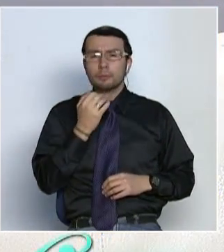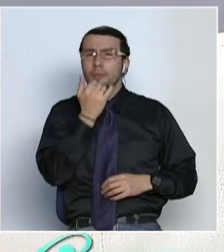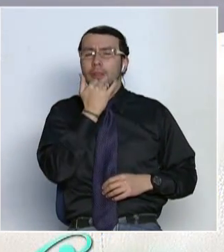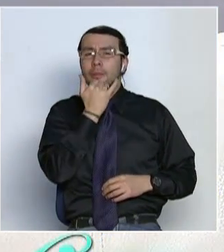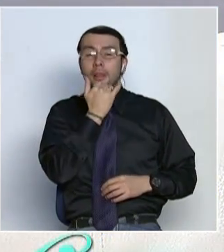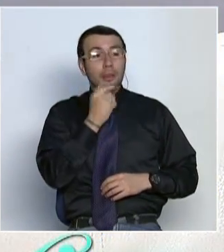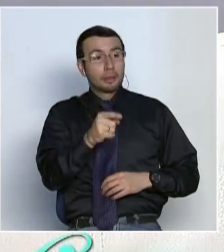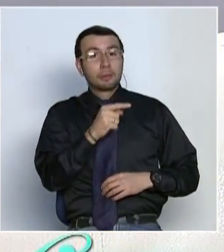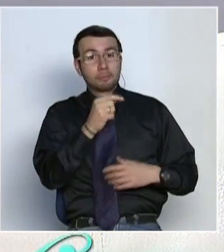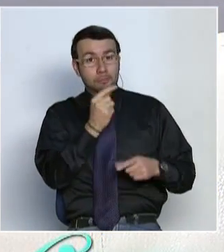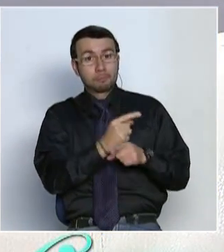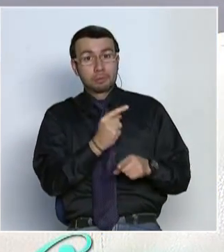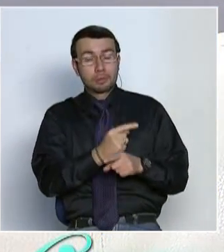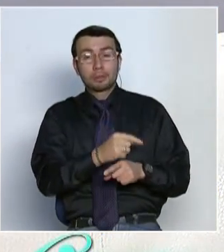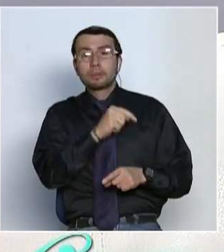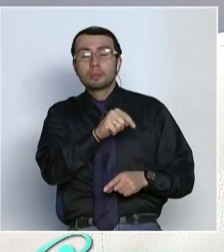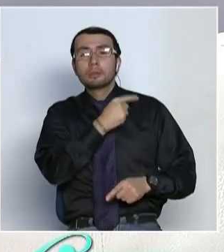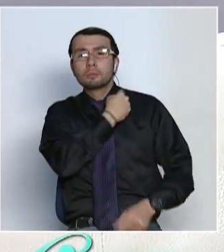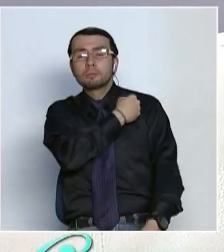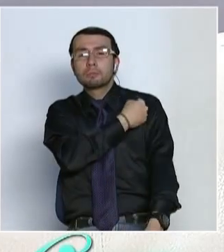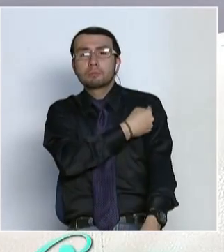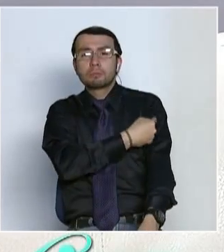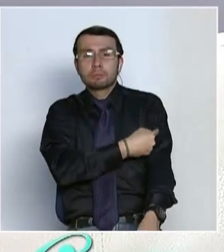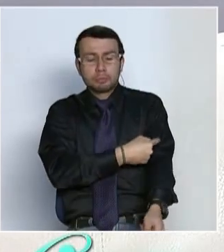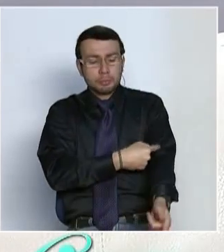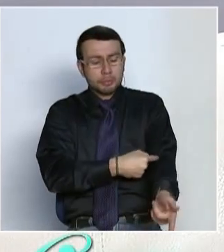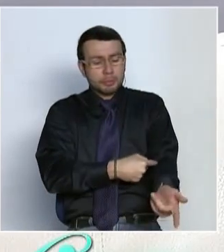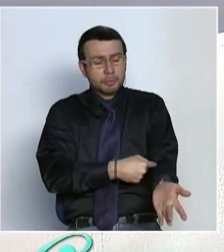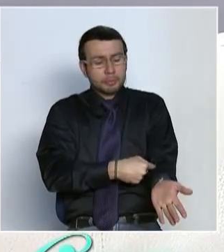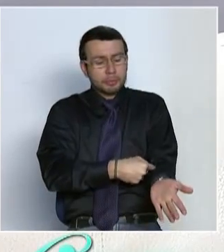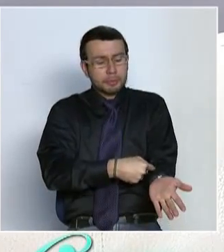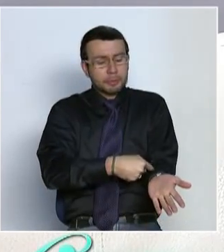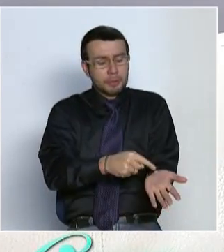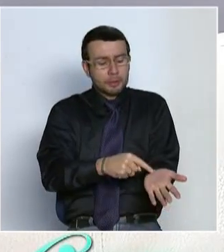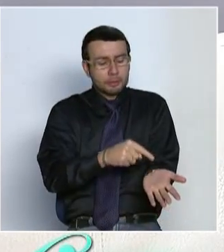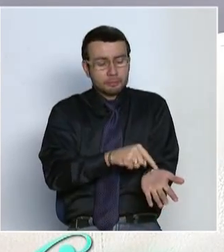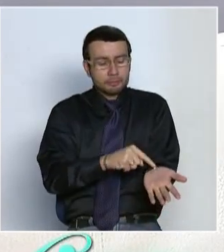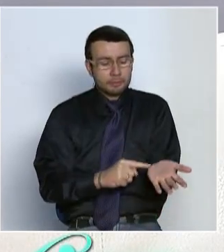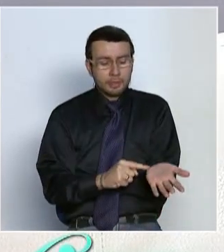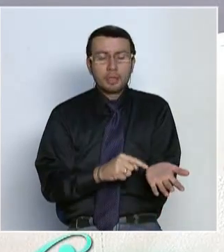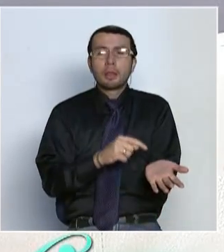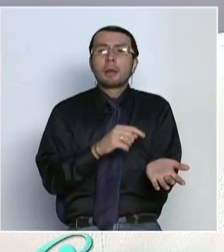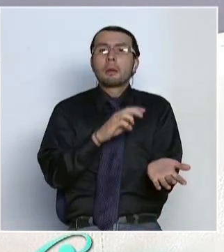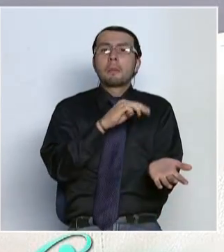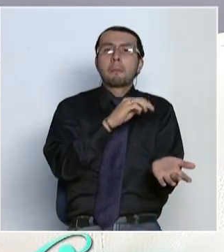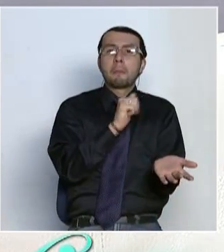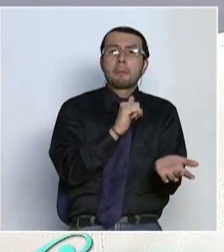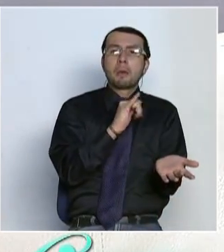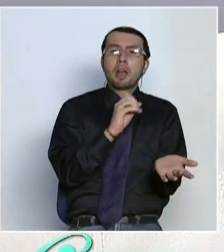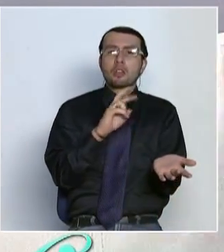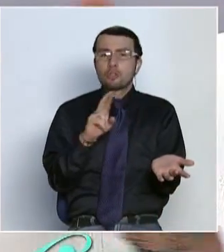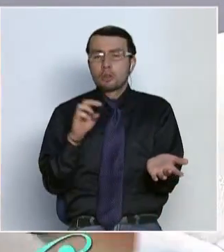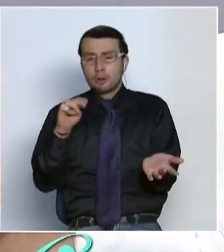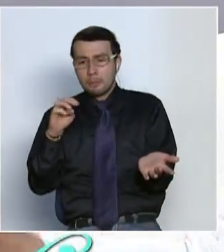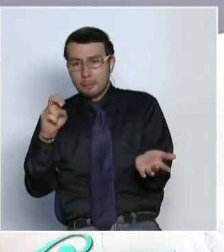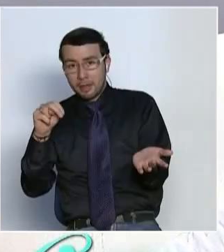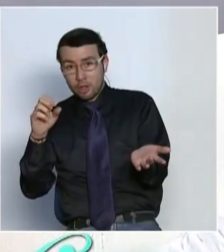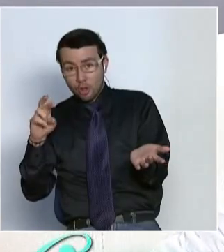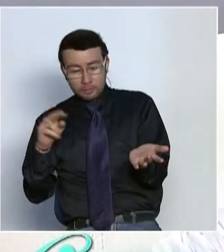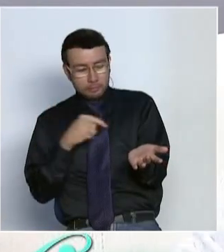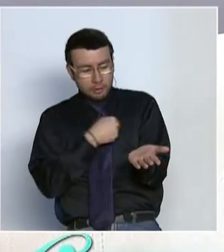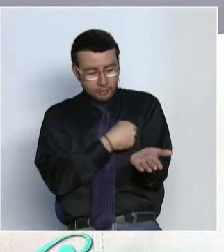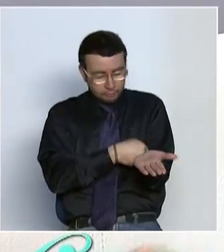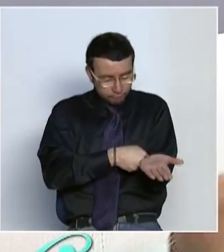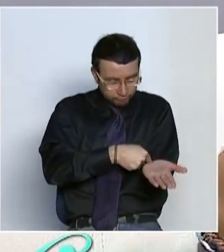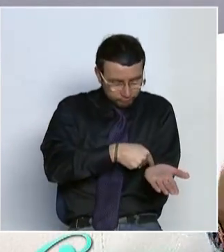esta partecita de la mitad, 2 tendones que llaman palmar mayor y palmar menor, y por ahí pasa el nervio. Y resulta que esta